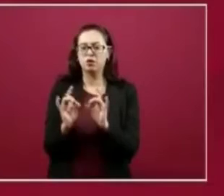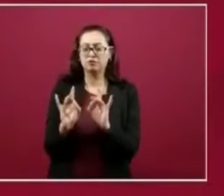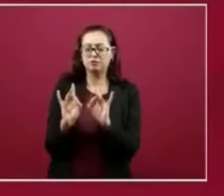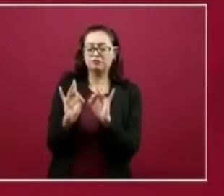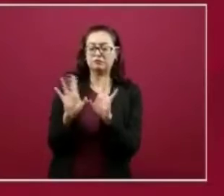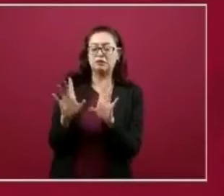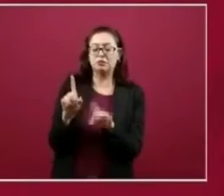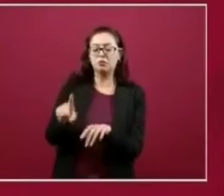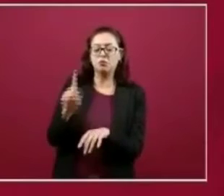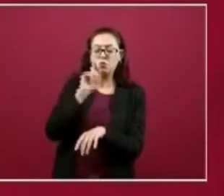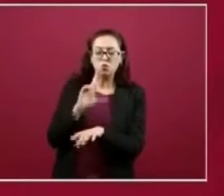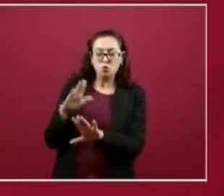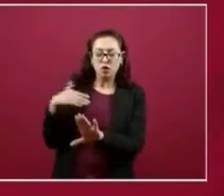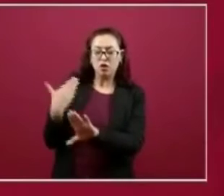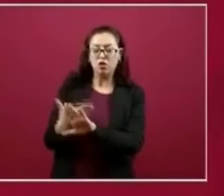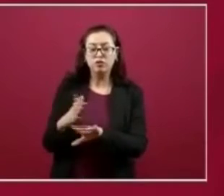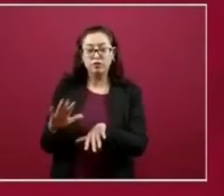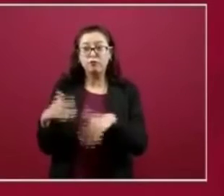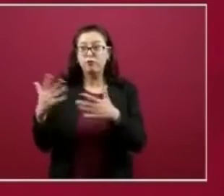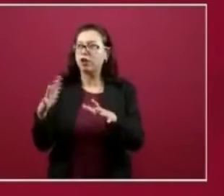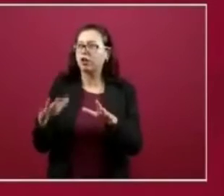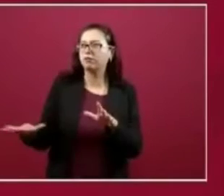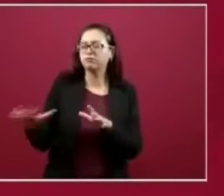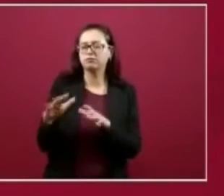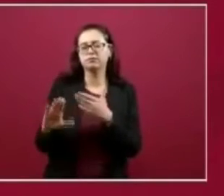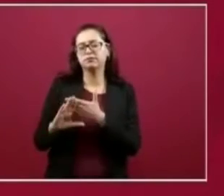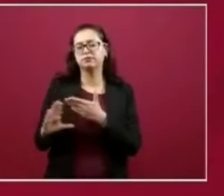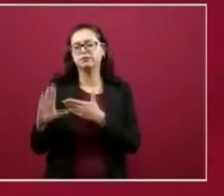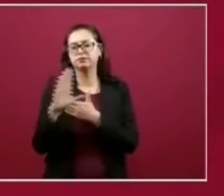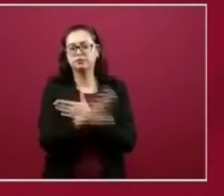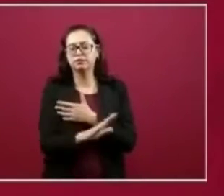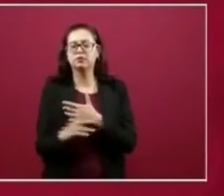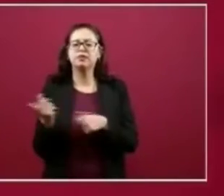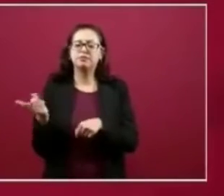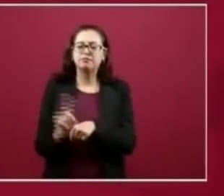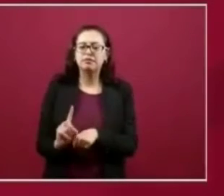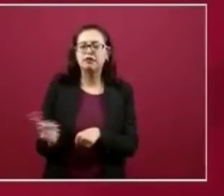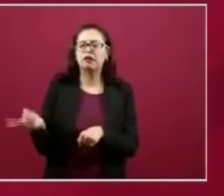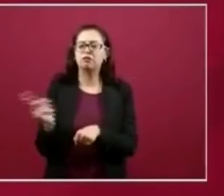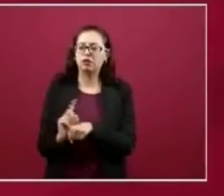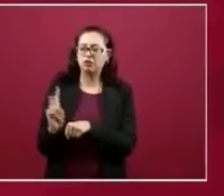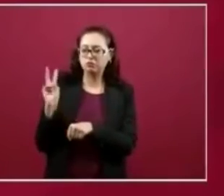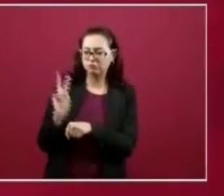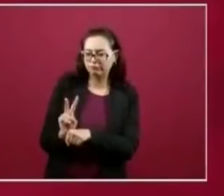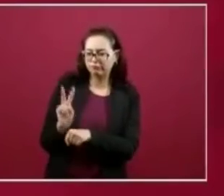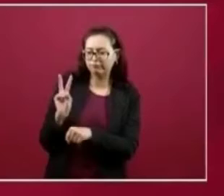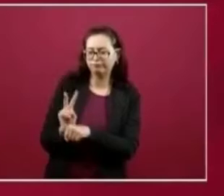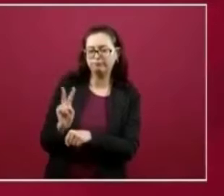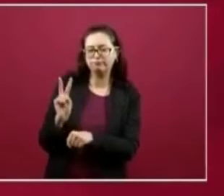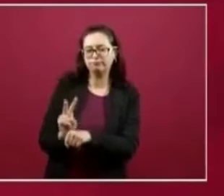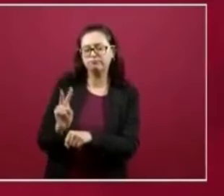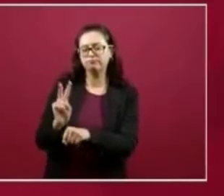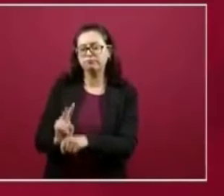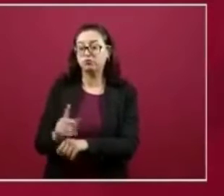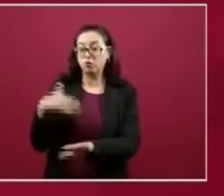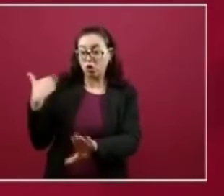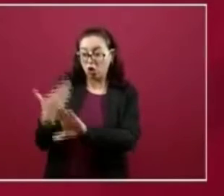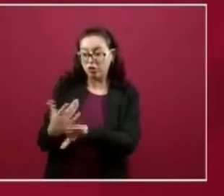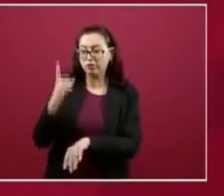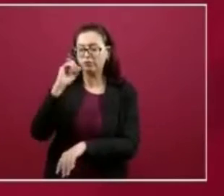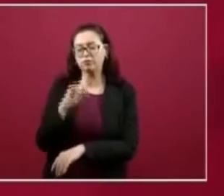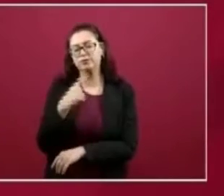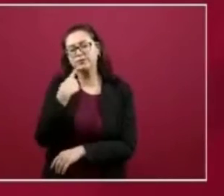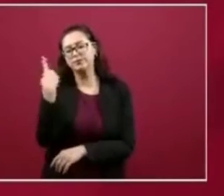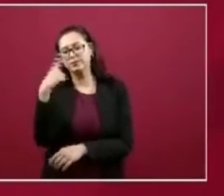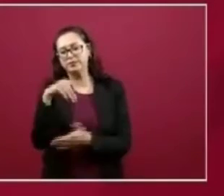de género en espacios públicos mediante el seguimiento diario de la incidencia delictiva y hechos de violencia contra las mujeres